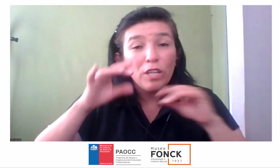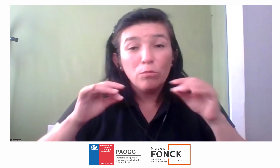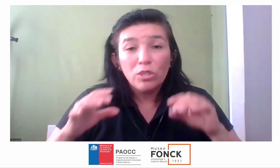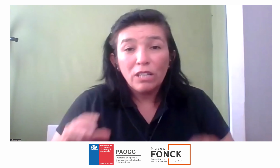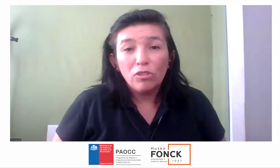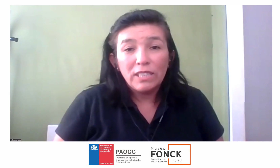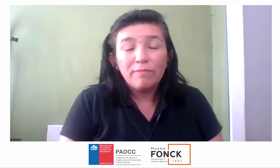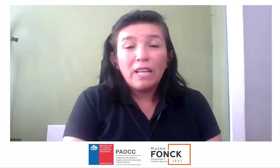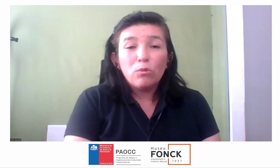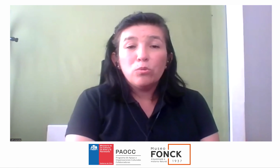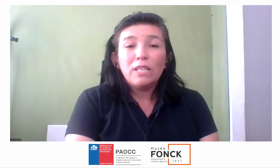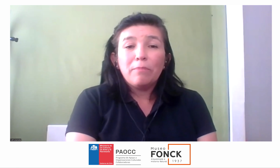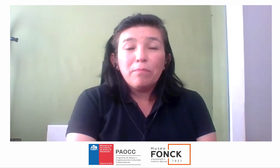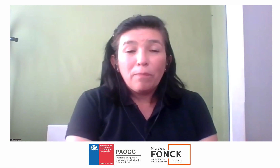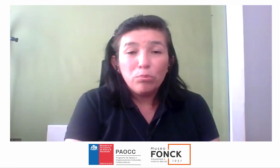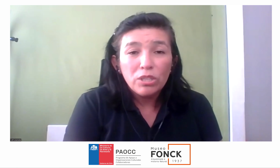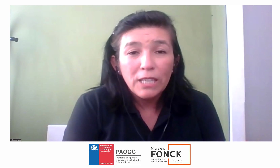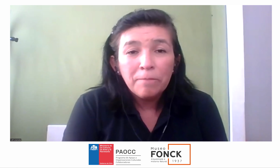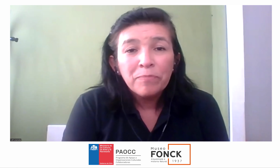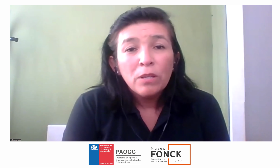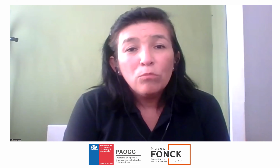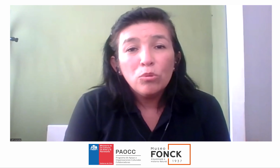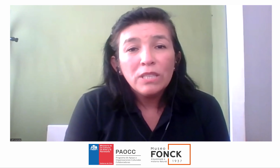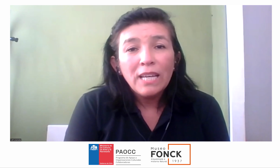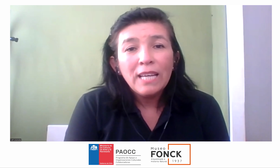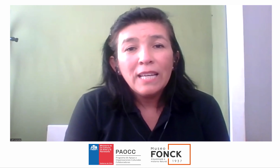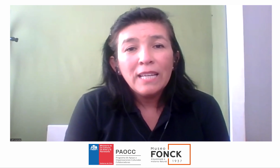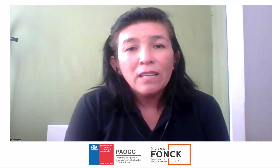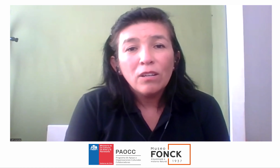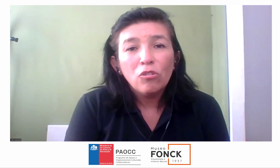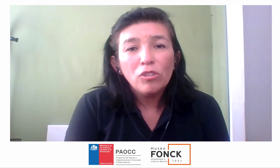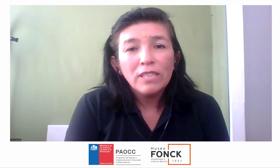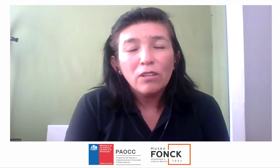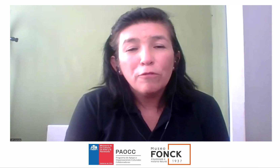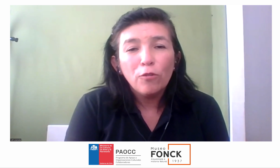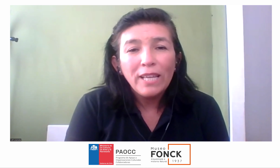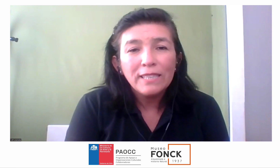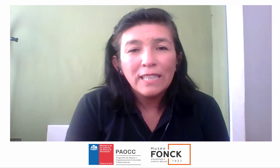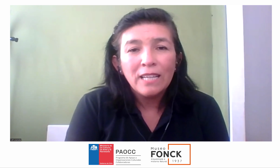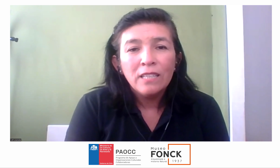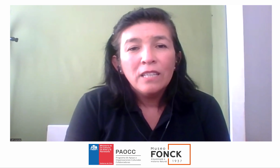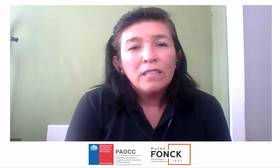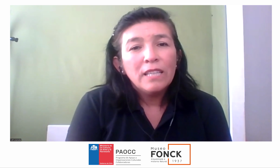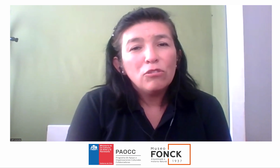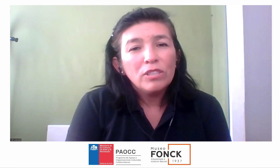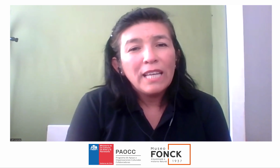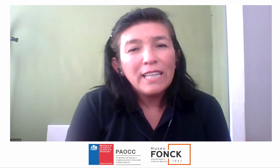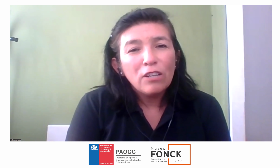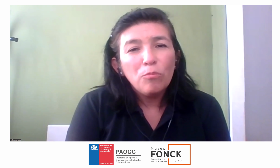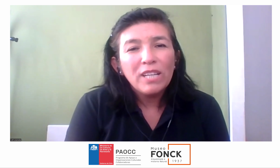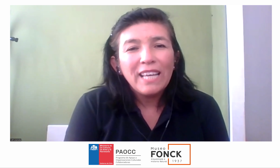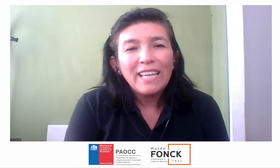han descubierto muchas cosas de la cultura también mapuche, muchas cosas o influencias.